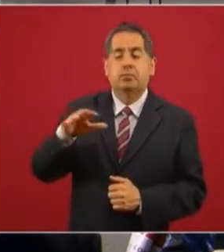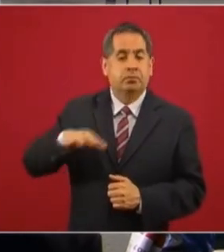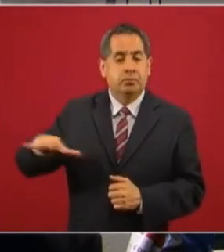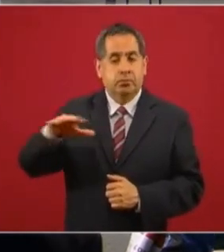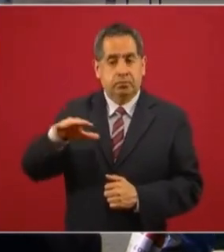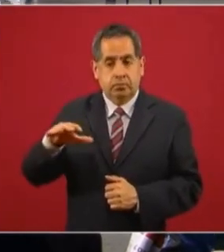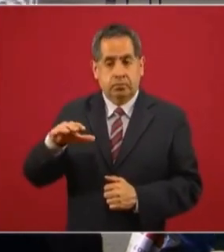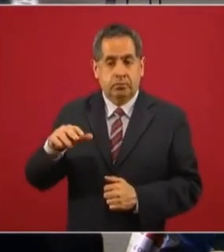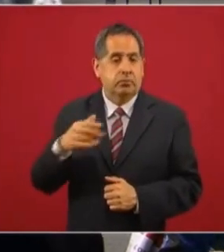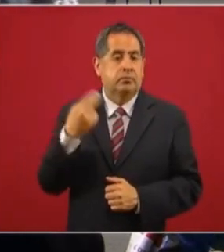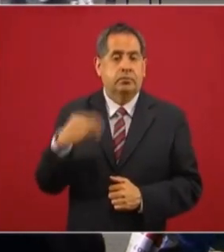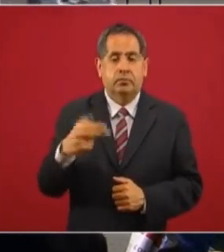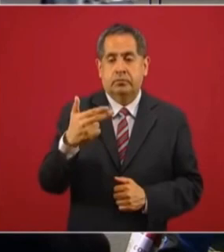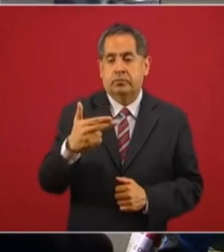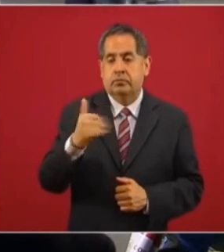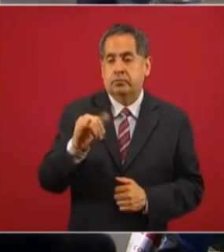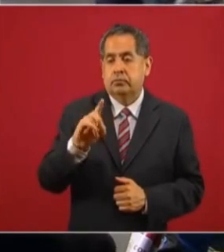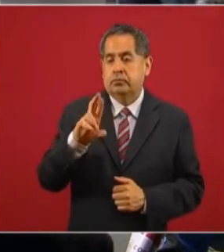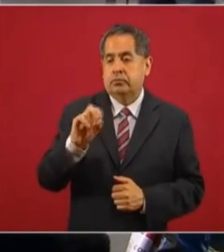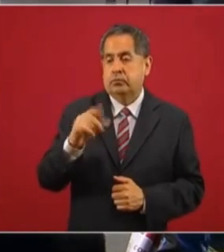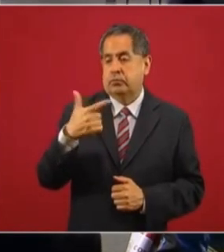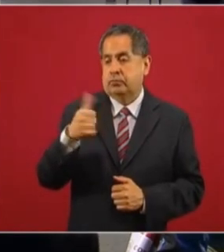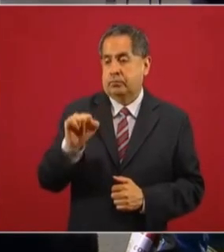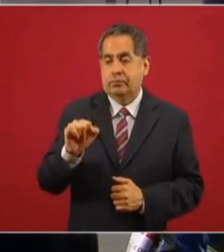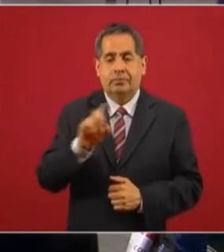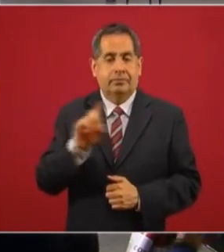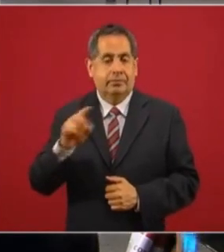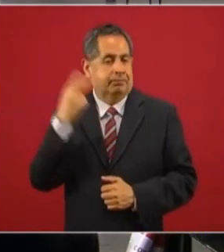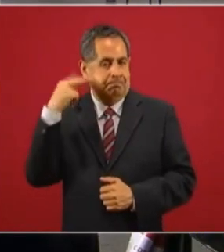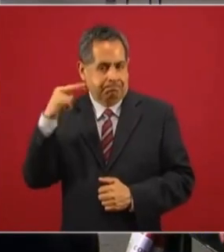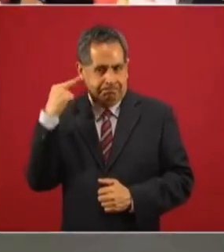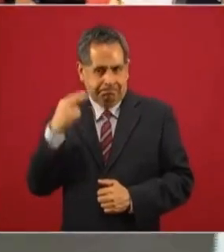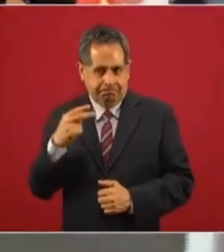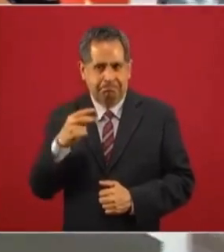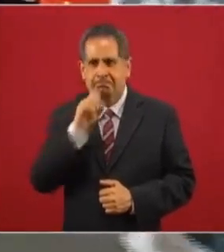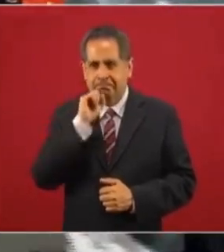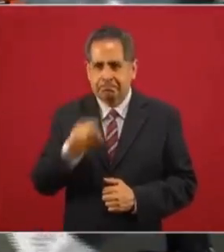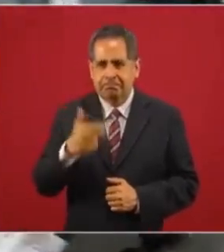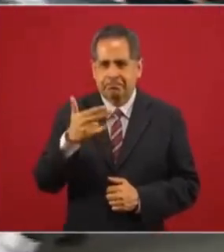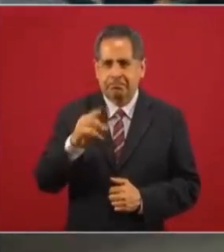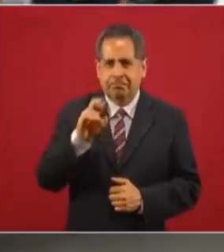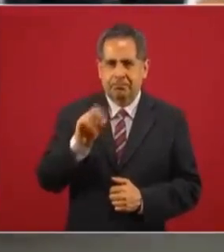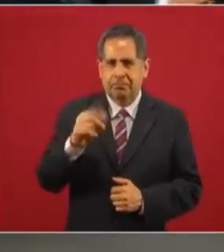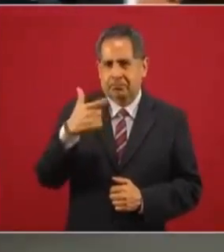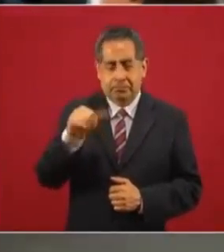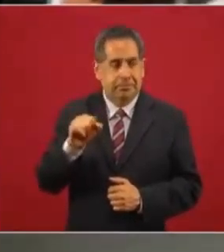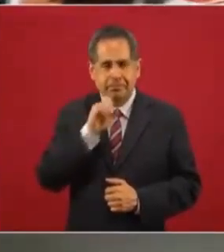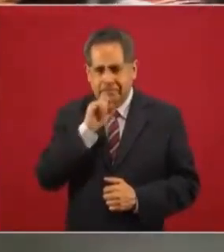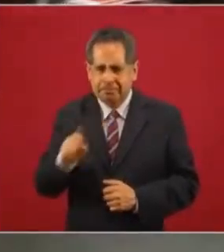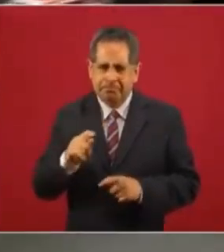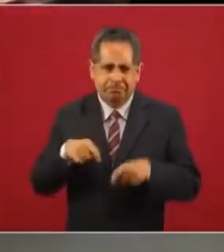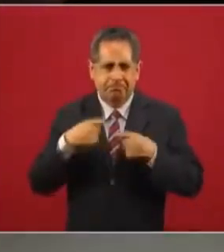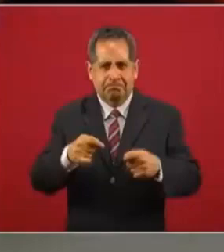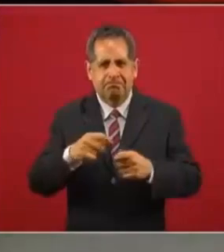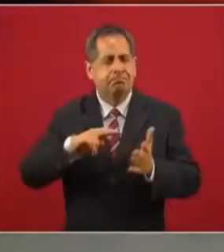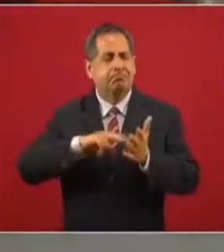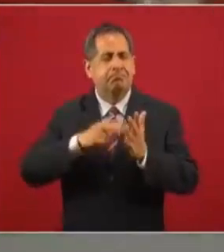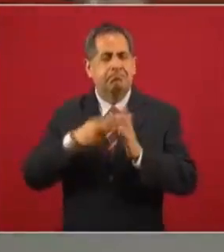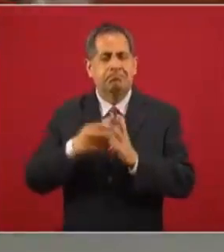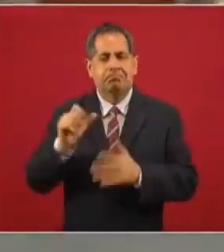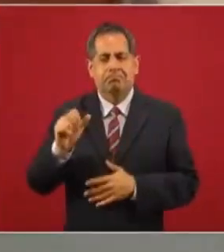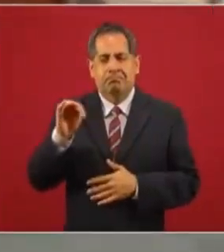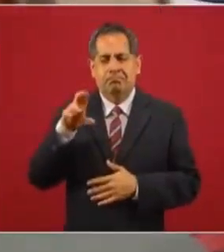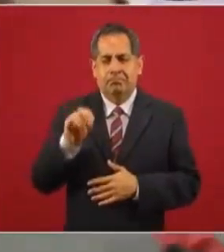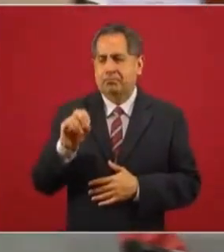Región Golfo es Hidrogas de Veracruz SADCB, también con la marca Hidrogas se comercializa. Recibe el ingeniero